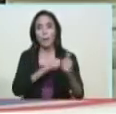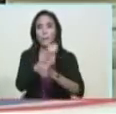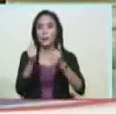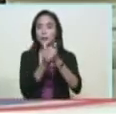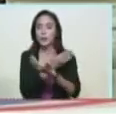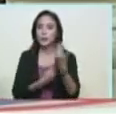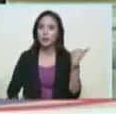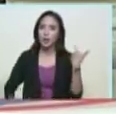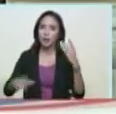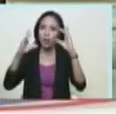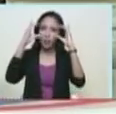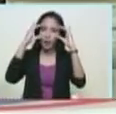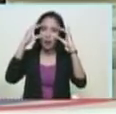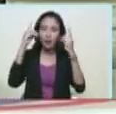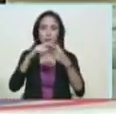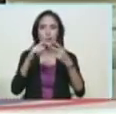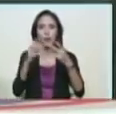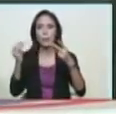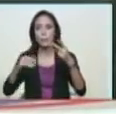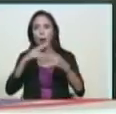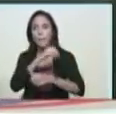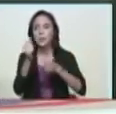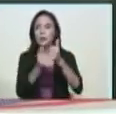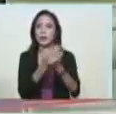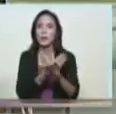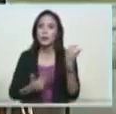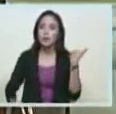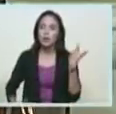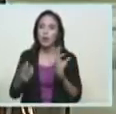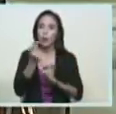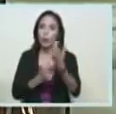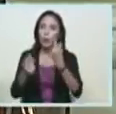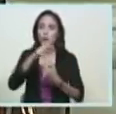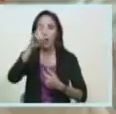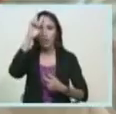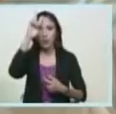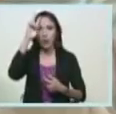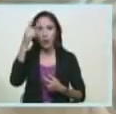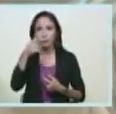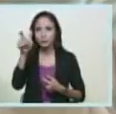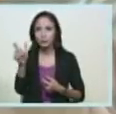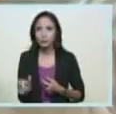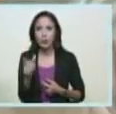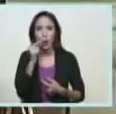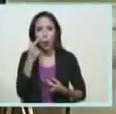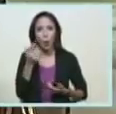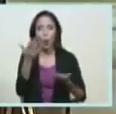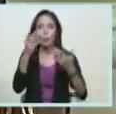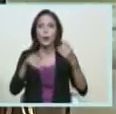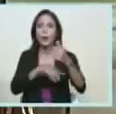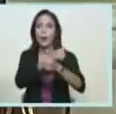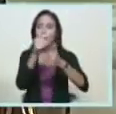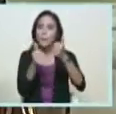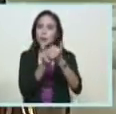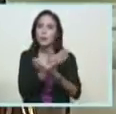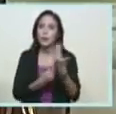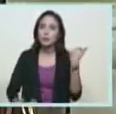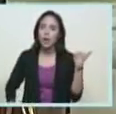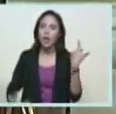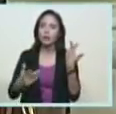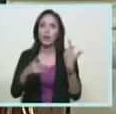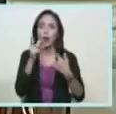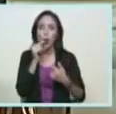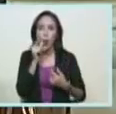ejecutiva del pse y rodríguez compañero vicepresidente de economía tareck el aissami compañero vicepresidente de soberanía política